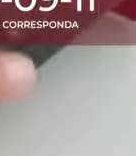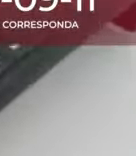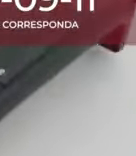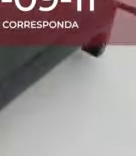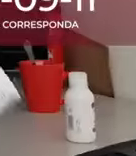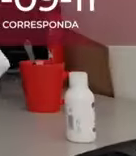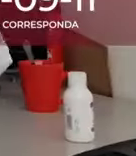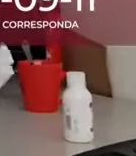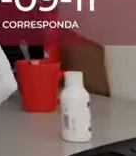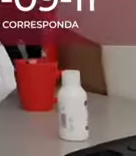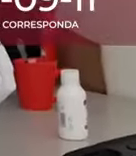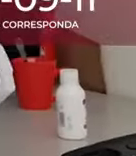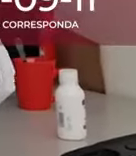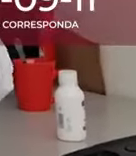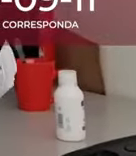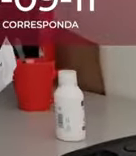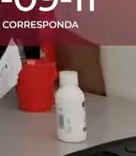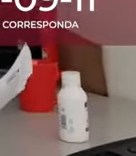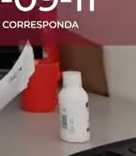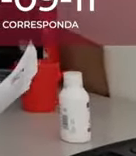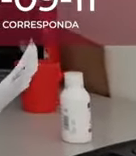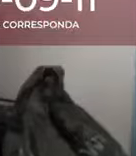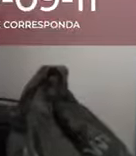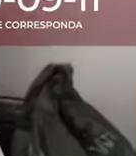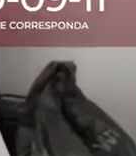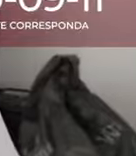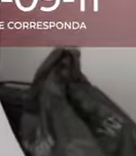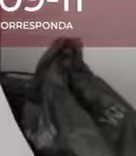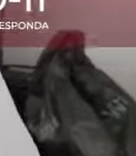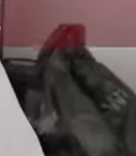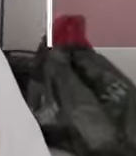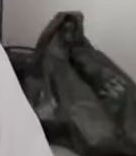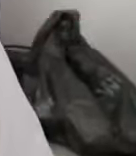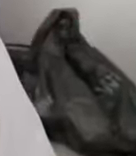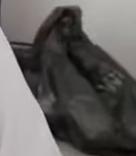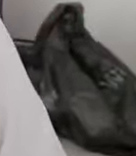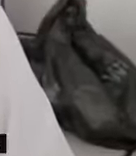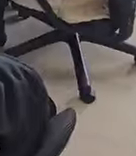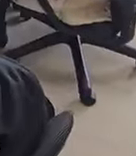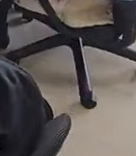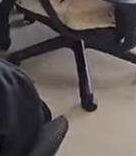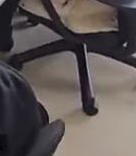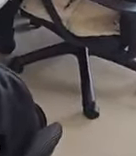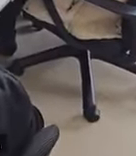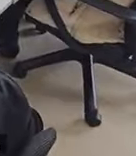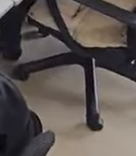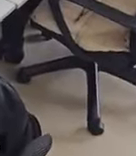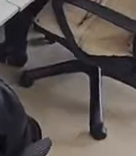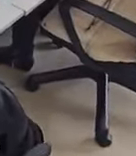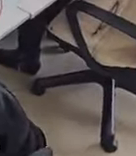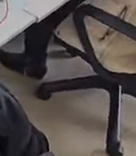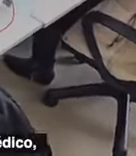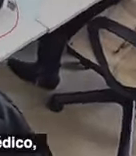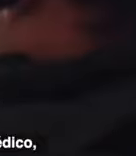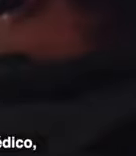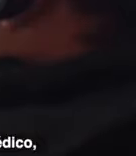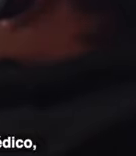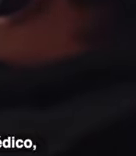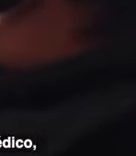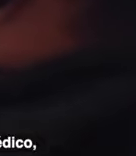5595-000911. Selecciona la opción que te corresponda según tu institución. En cuanto te conteste uno de los operadores,